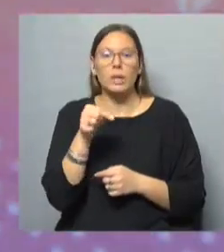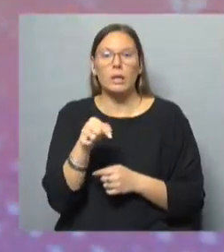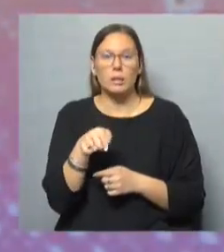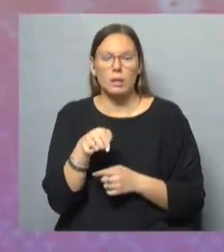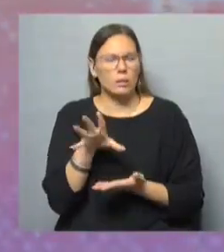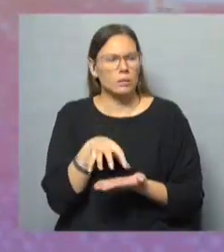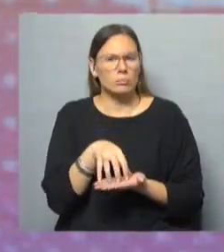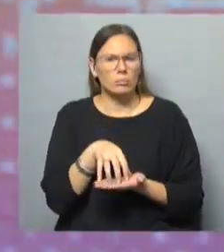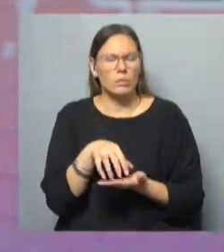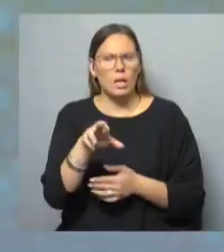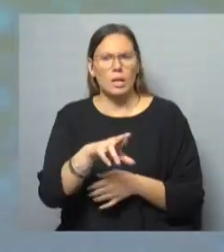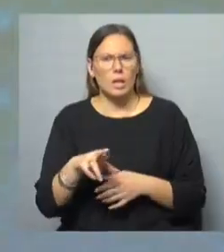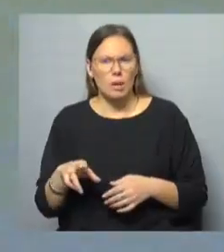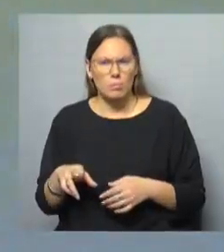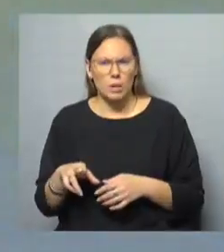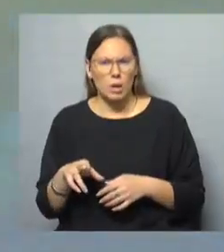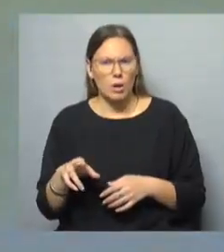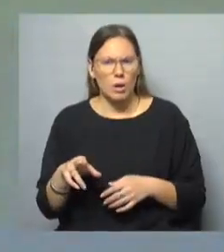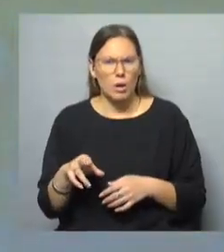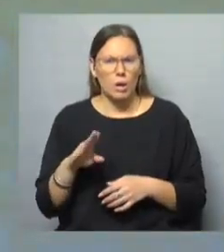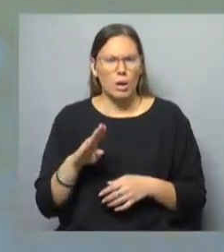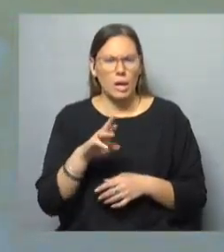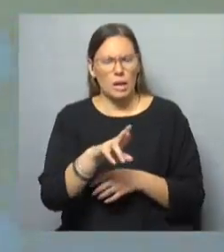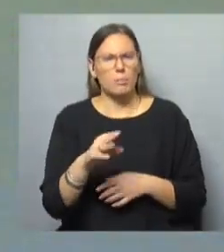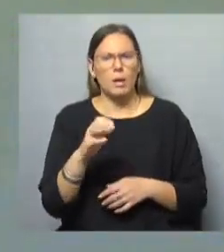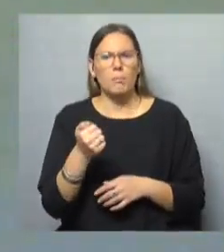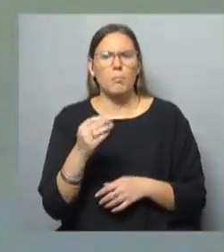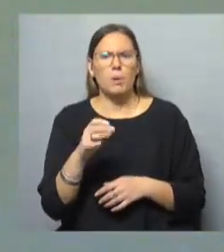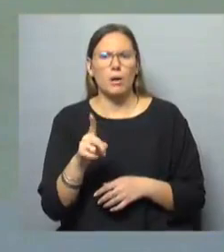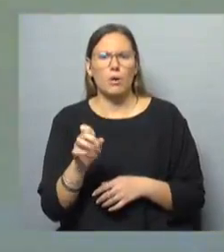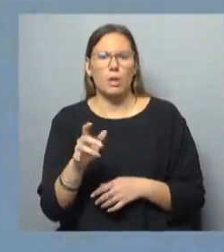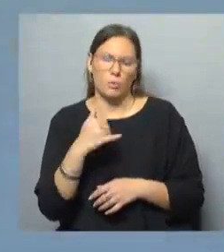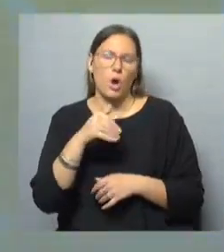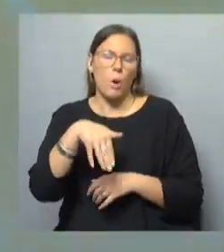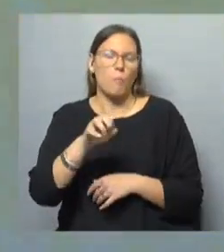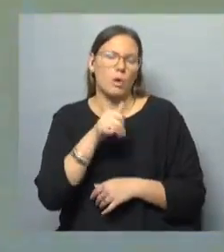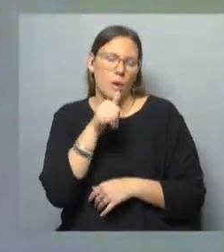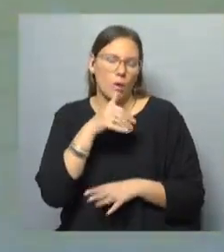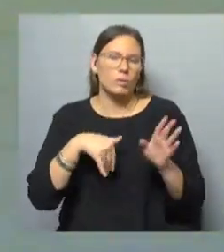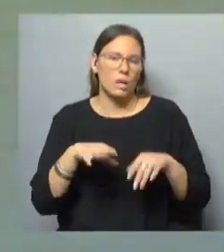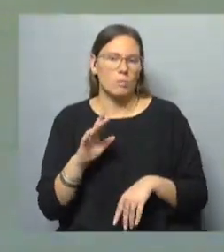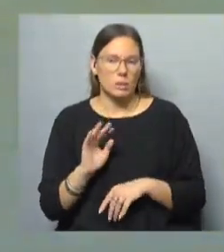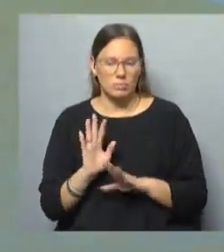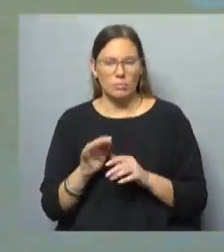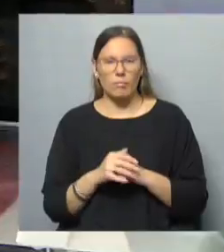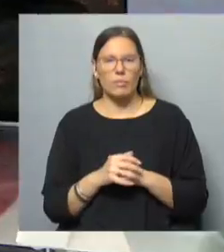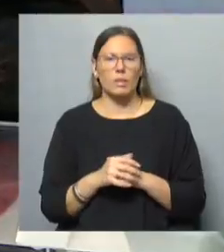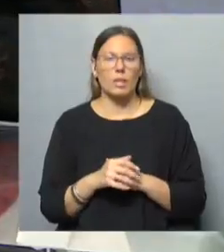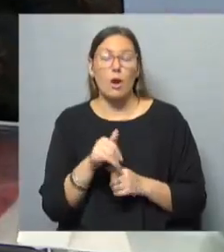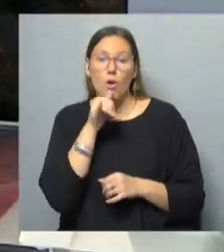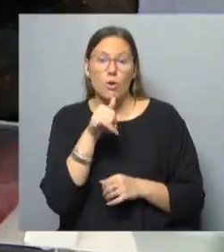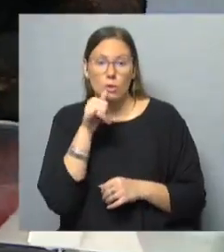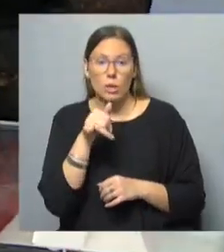está en Rambla, ahí, en Porpositos. Creo que en la Rambla, ¿no? Es Pagola, me parece. Sí, bueno, ahí. Pero More ya nos lo va a decir mejor. Démosla a ella. Contamos todo, ¿eh?